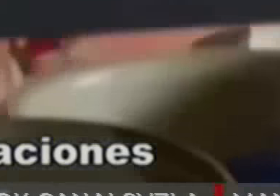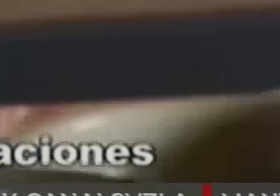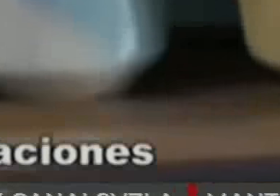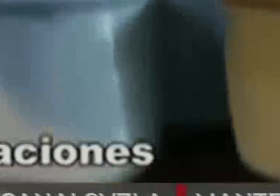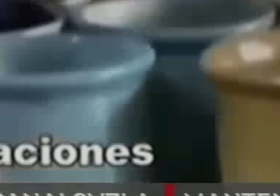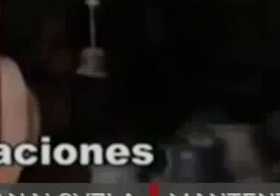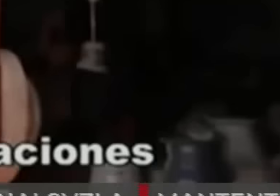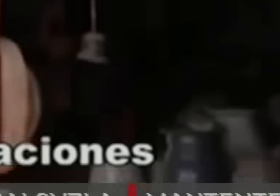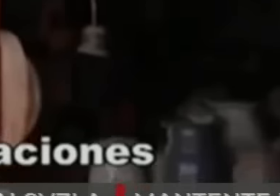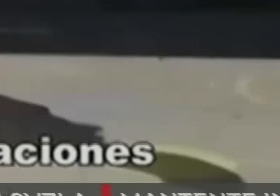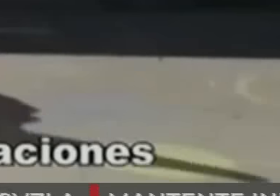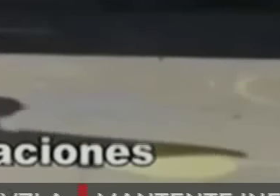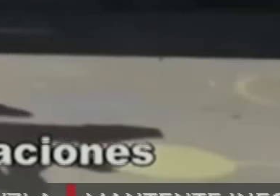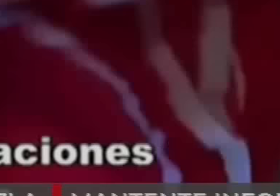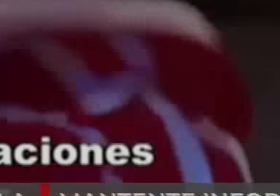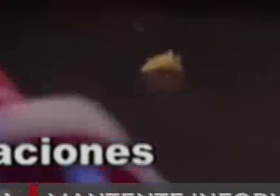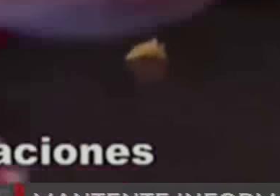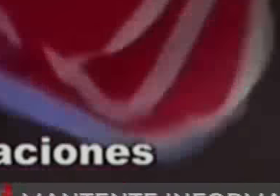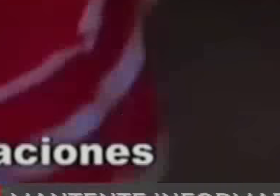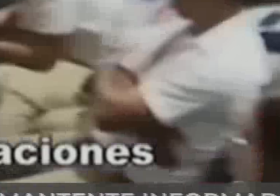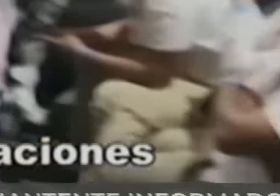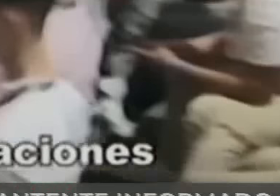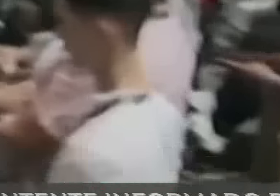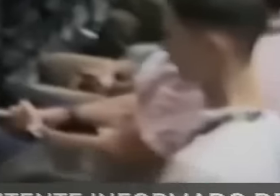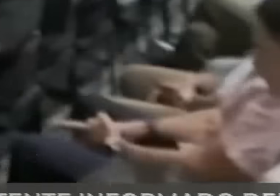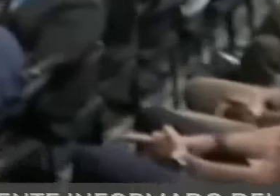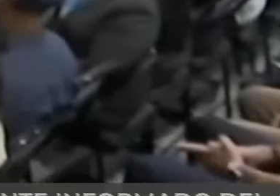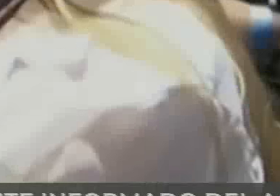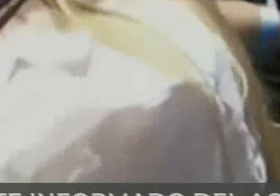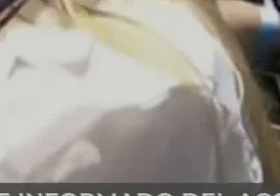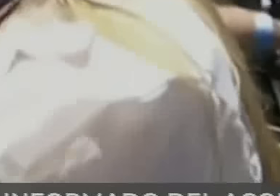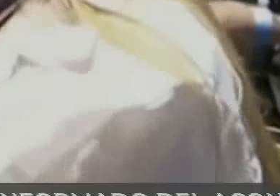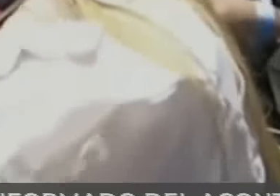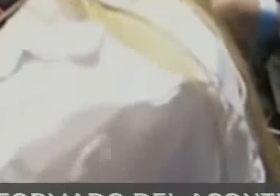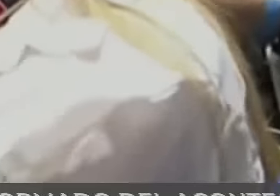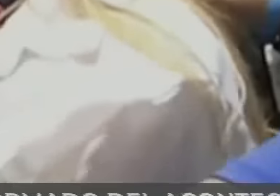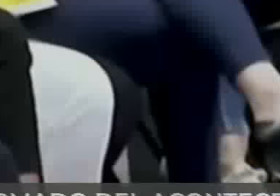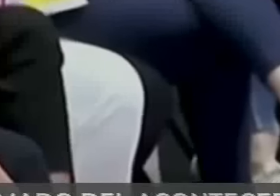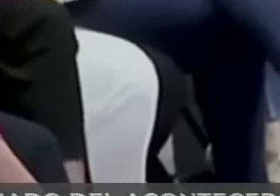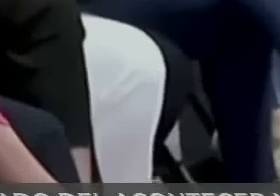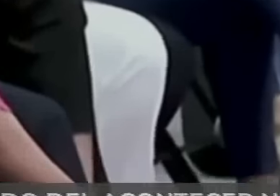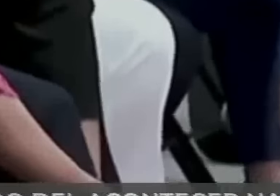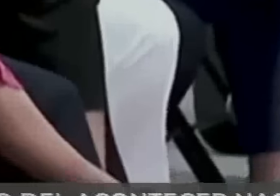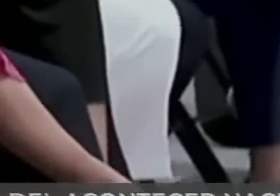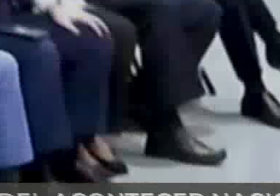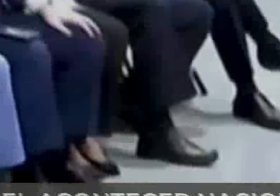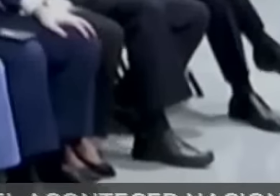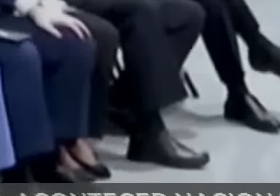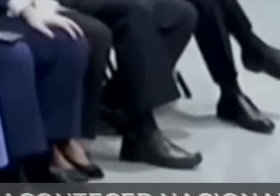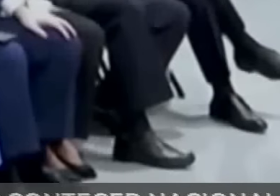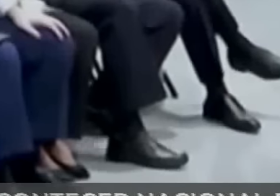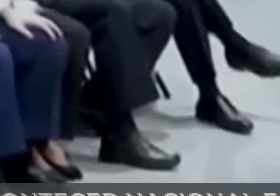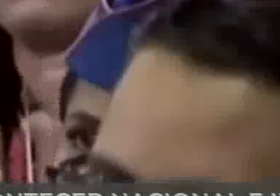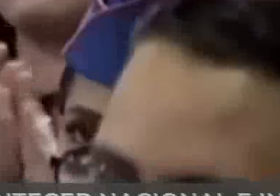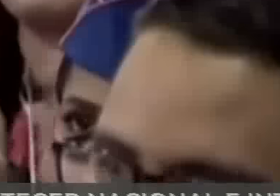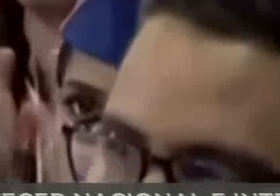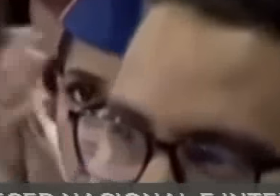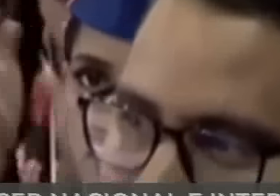relaciones económicas, culturales, humanas, diplomáticas que haya habido entre Colombia y